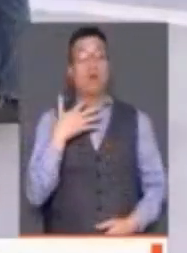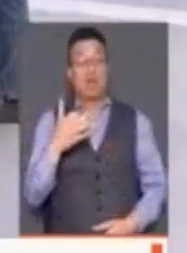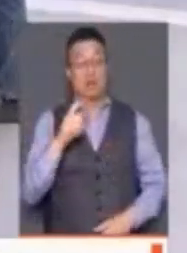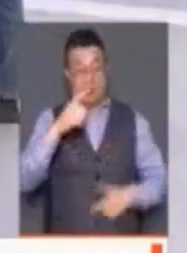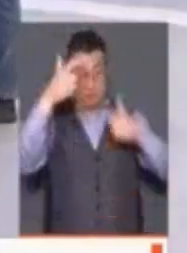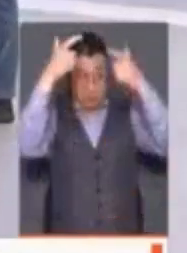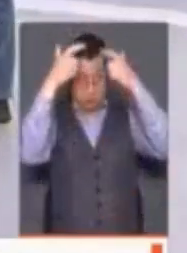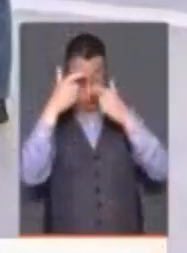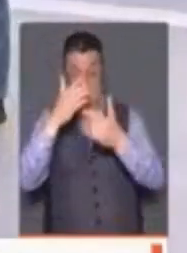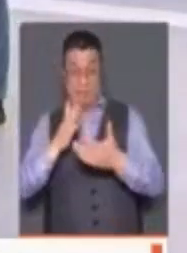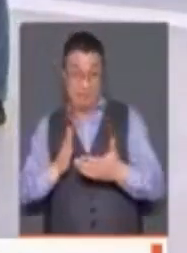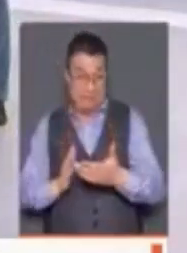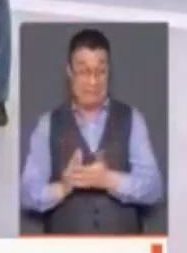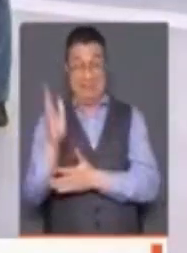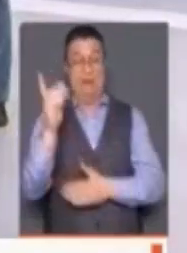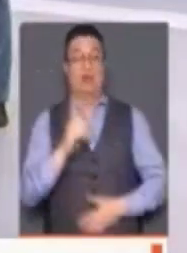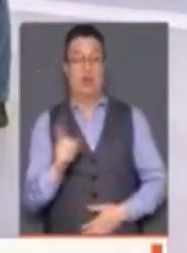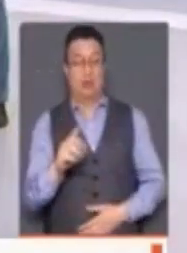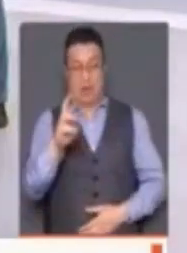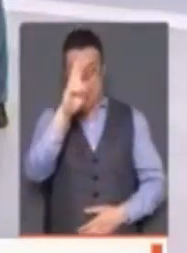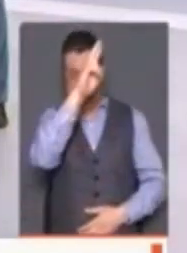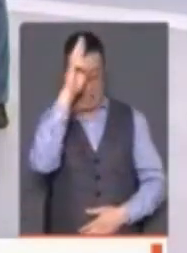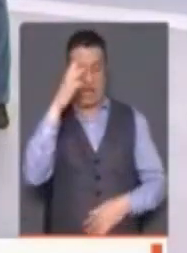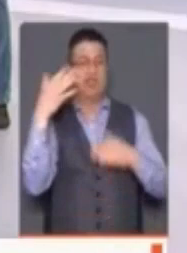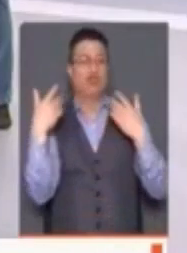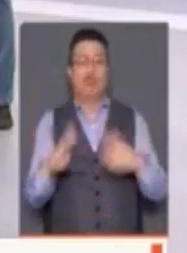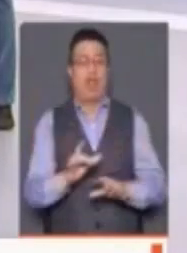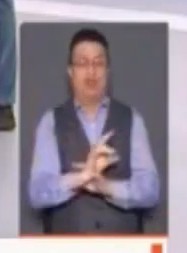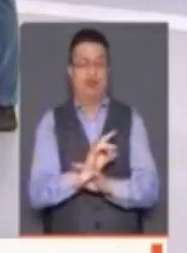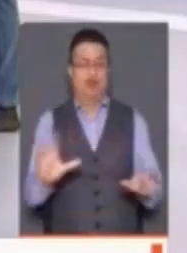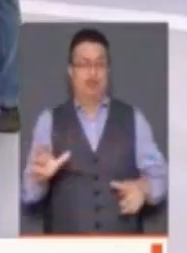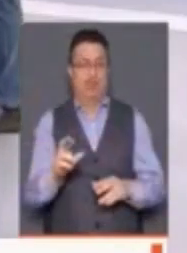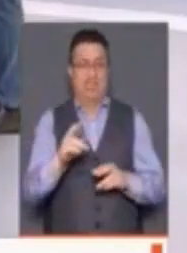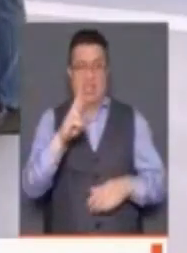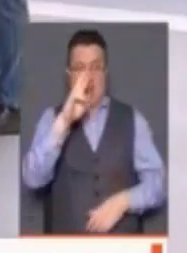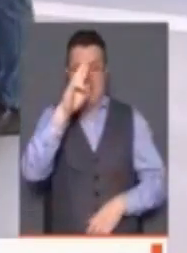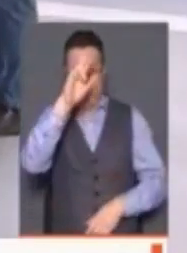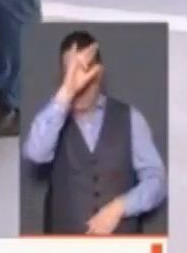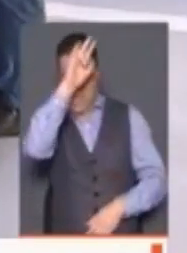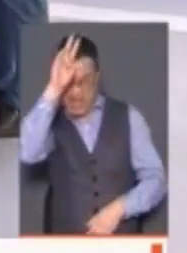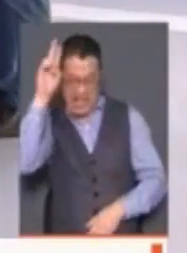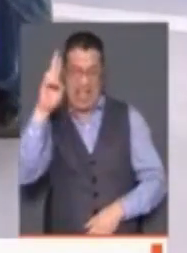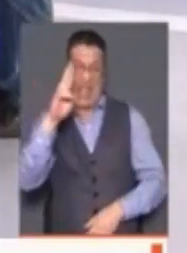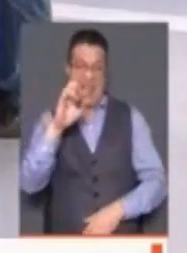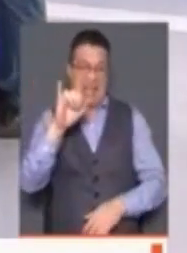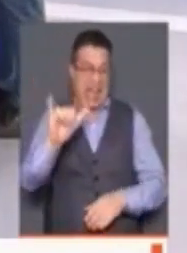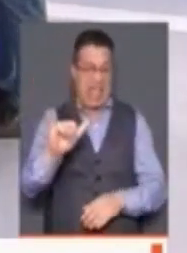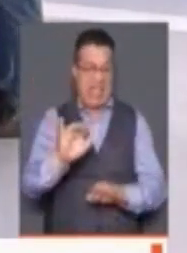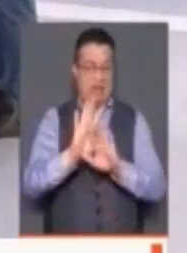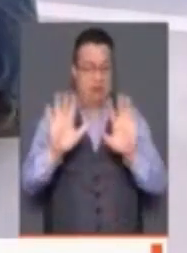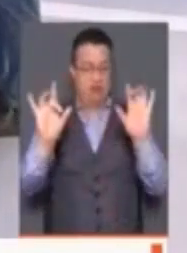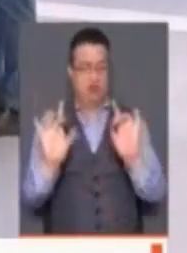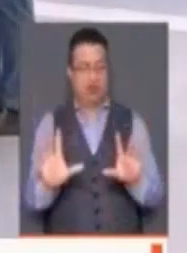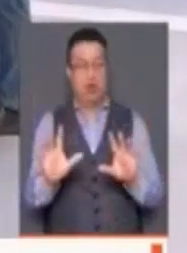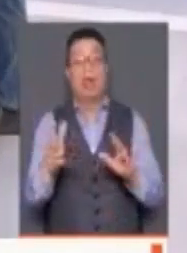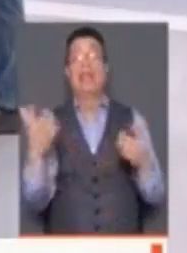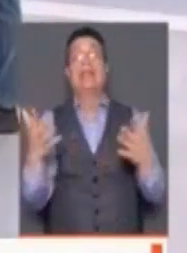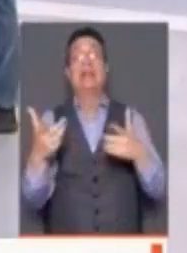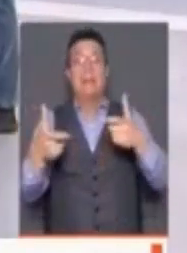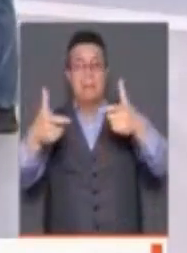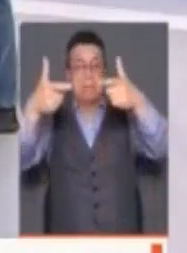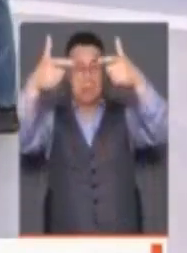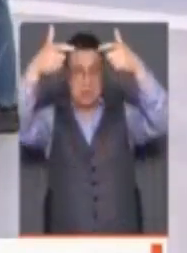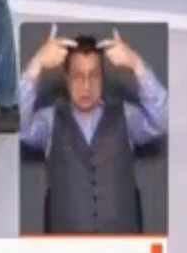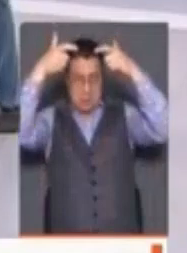de reinado. El rey que es coronado ya es rey en plenitud, tiene uh-huh. todos sus derechos, todas sus prerrogativas. Lo que hace la coronación